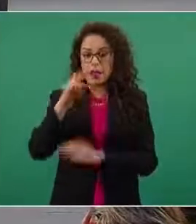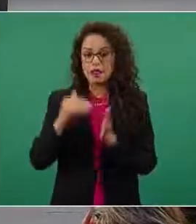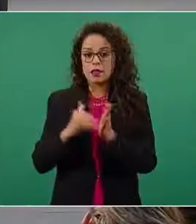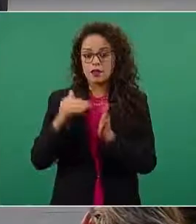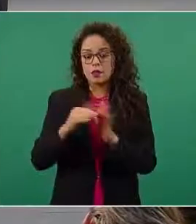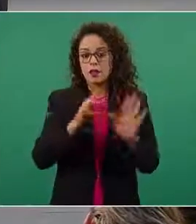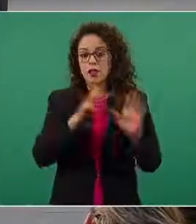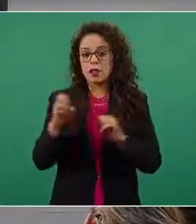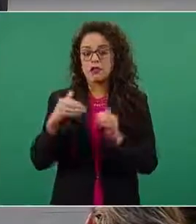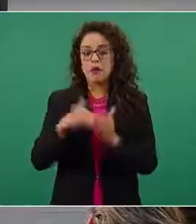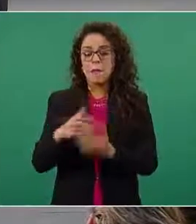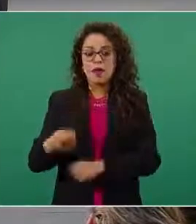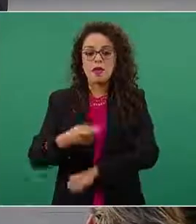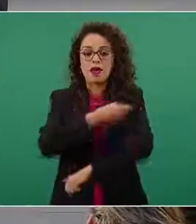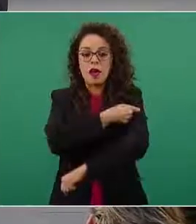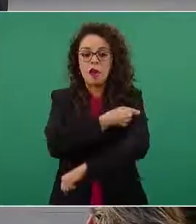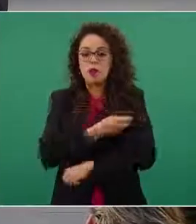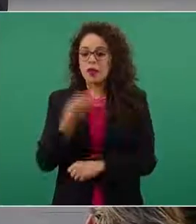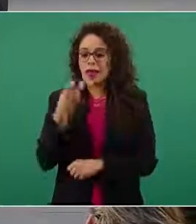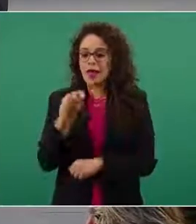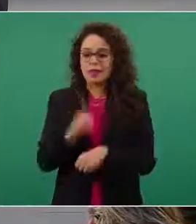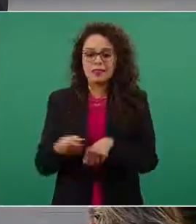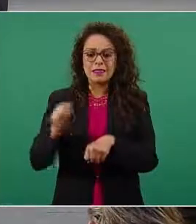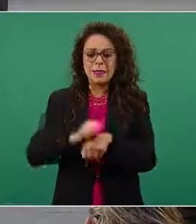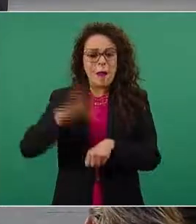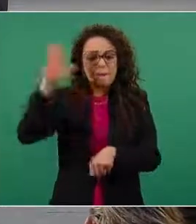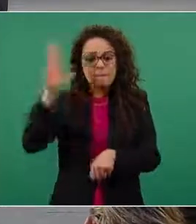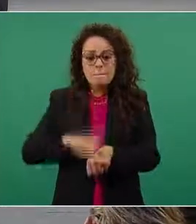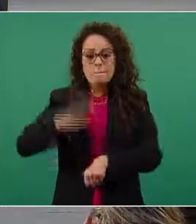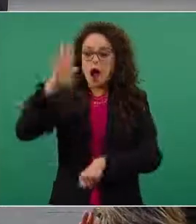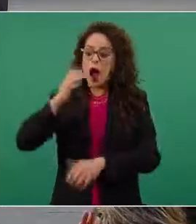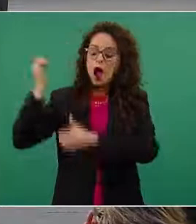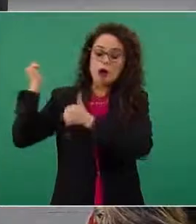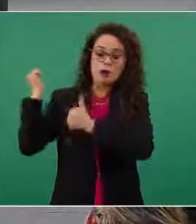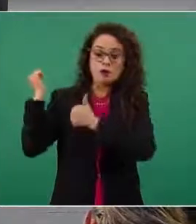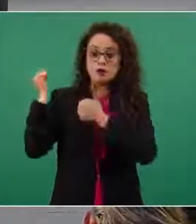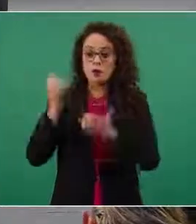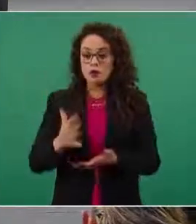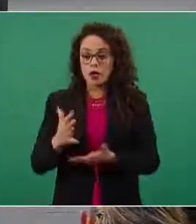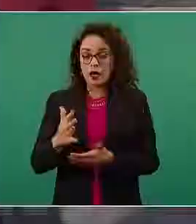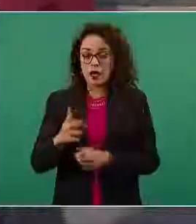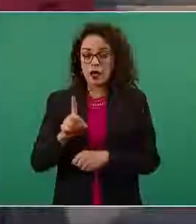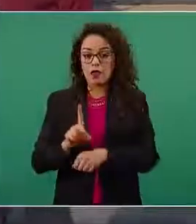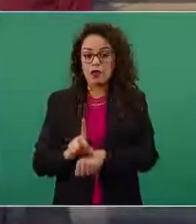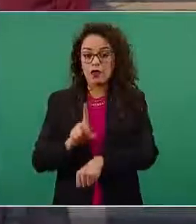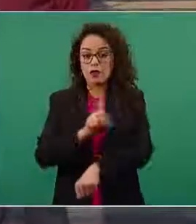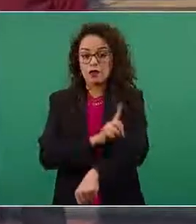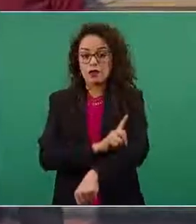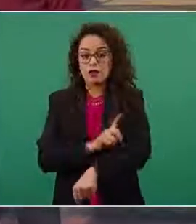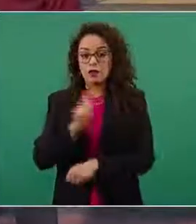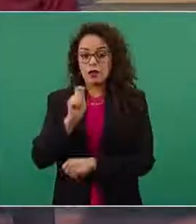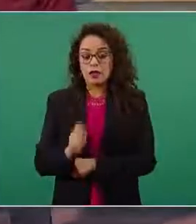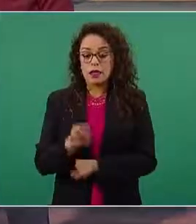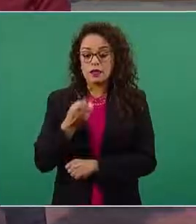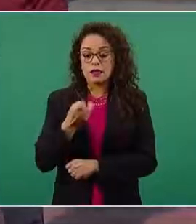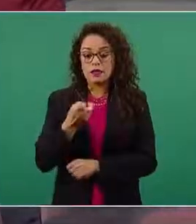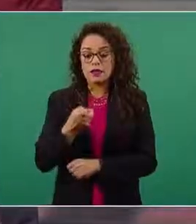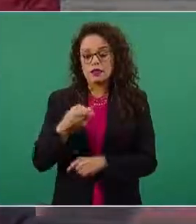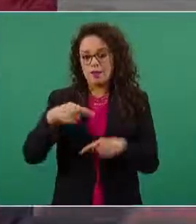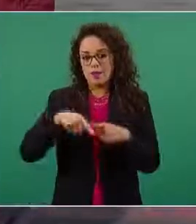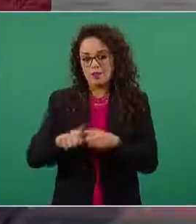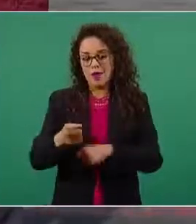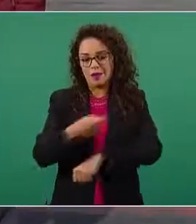3,300,000 vacunas. Es la semana en la que hemos recibido más vacunas en lo que llevamos de este proceso, señor